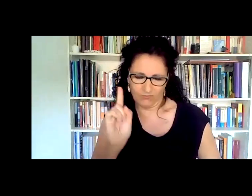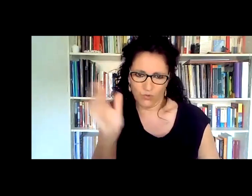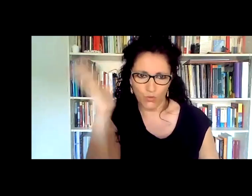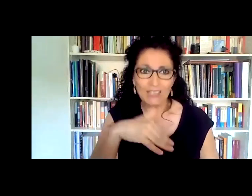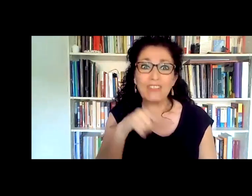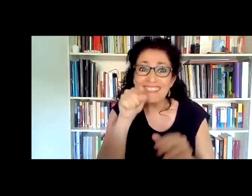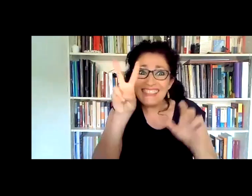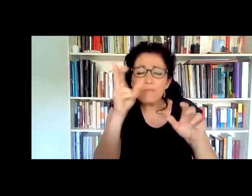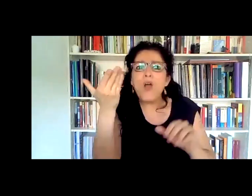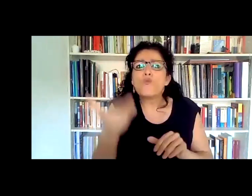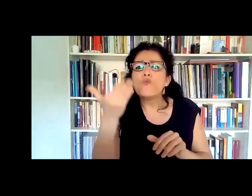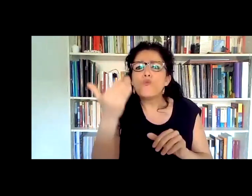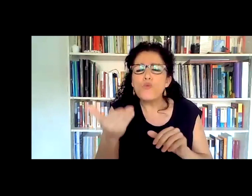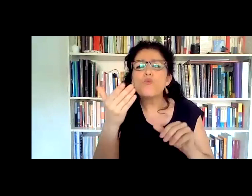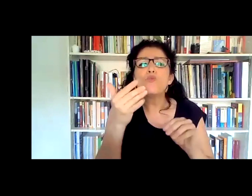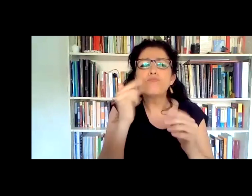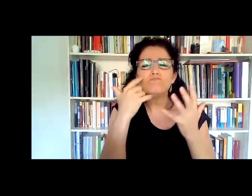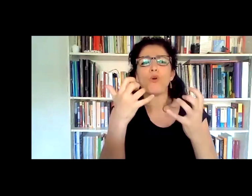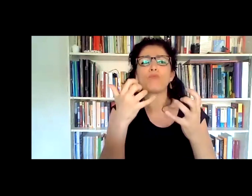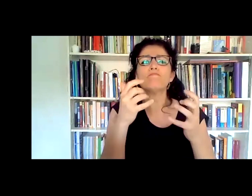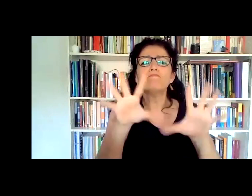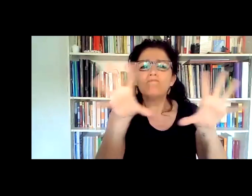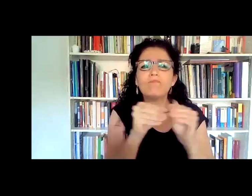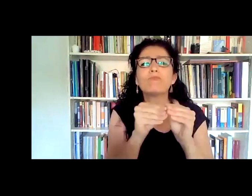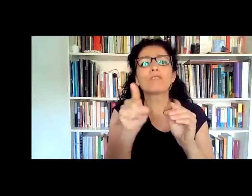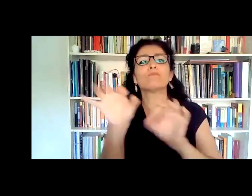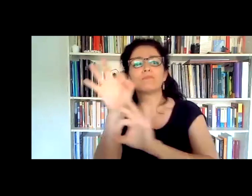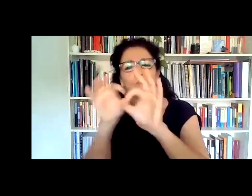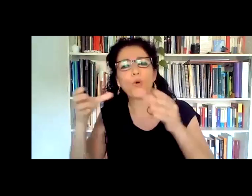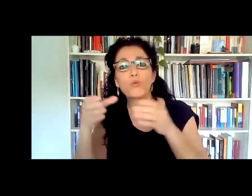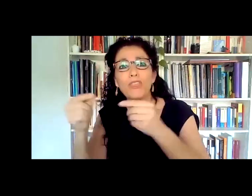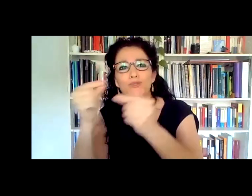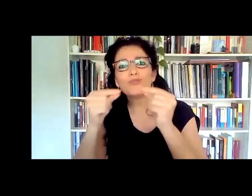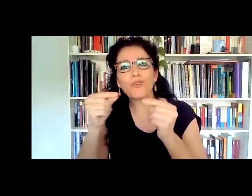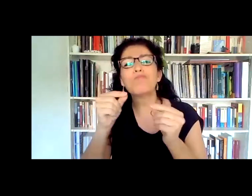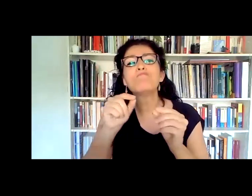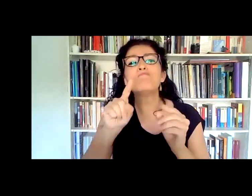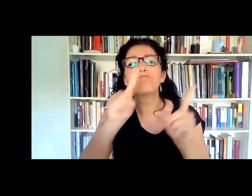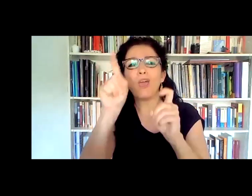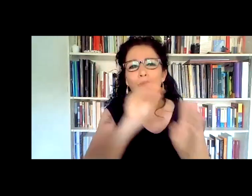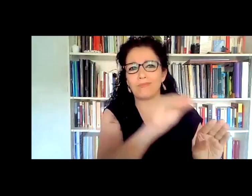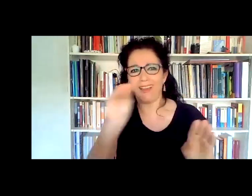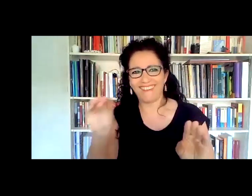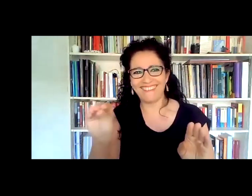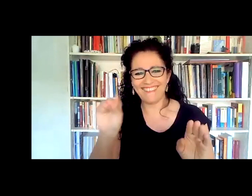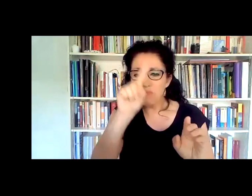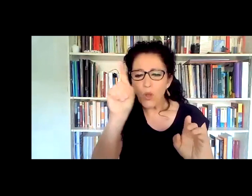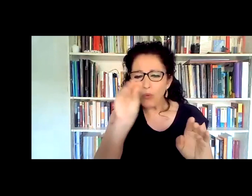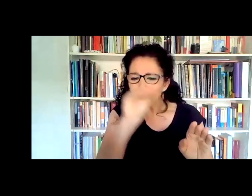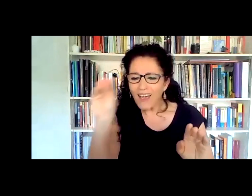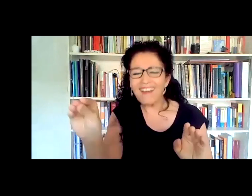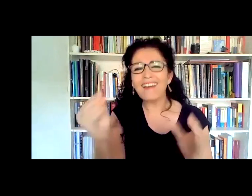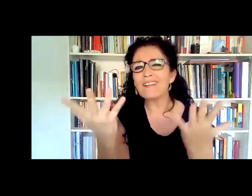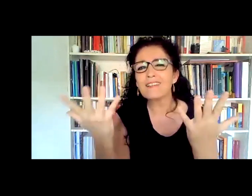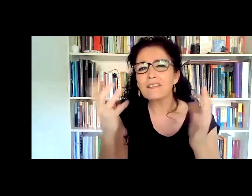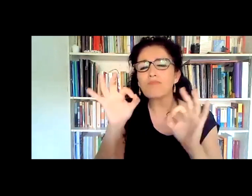72,2% están insatisfechos con el nivel de calidad de presencia de esta lengua en este ámbito. Y en el grupo de discusión